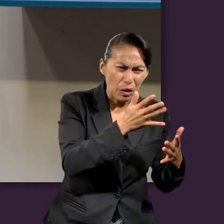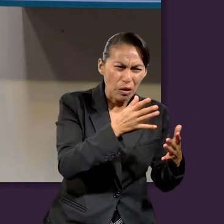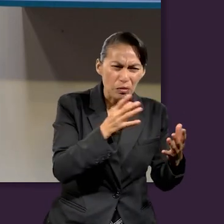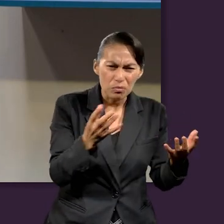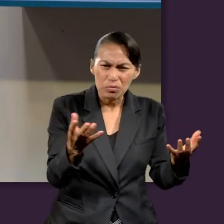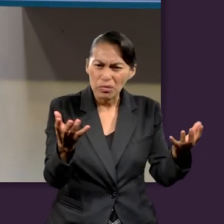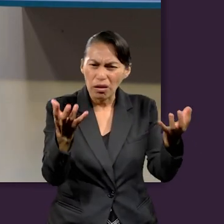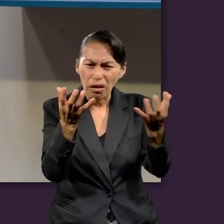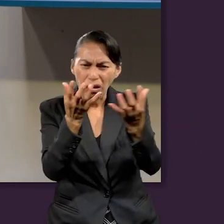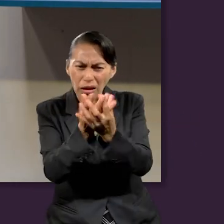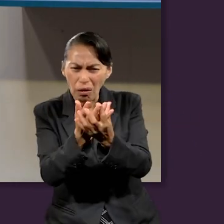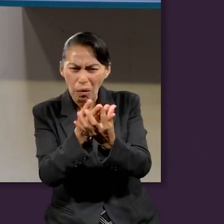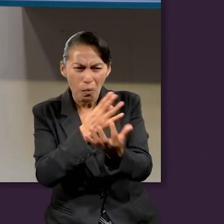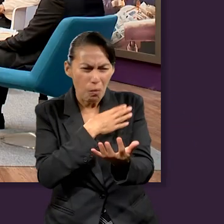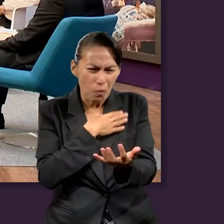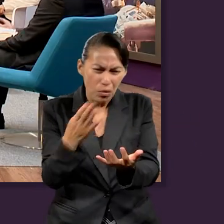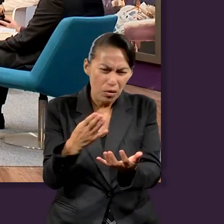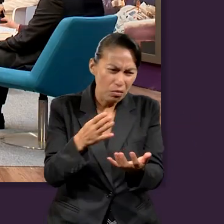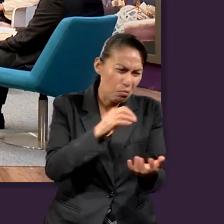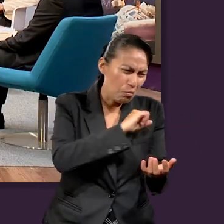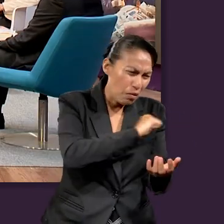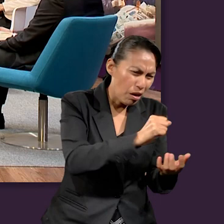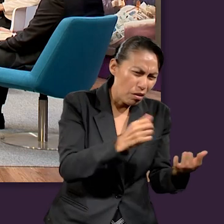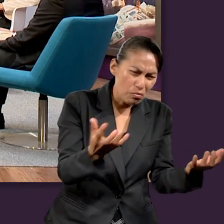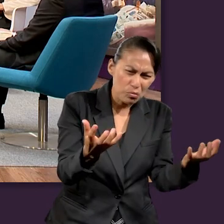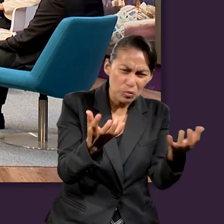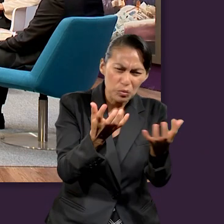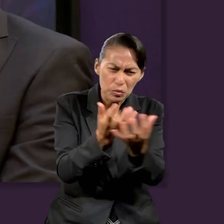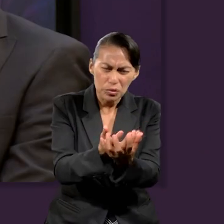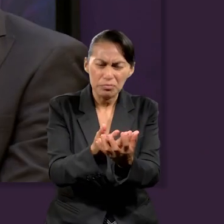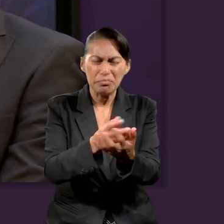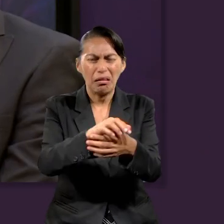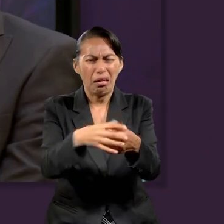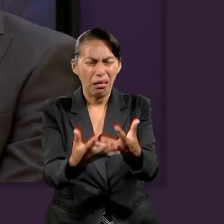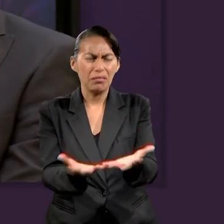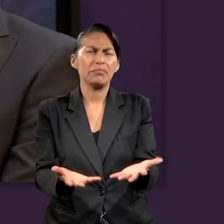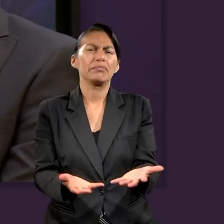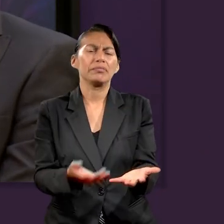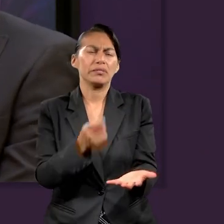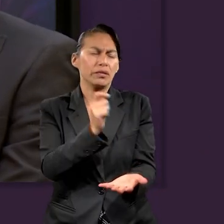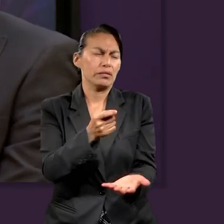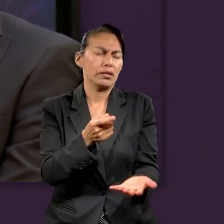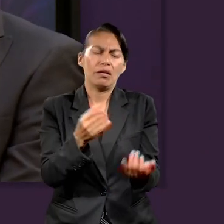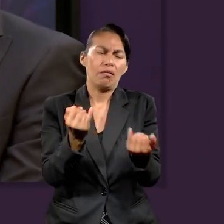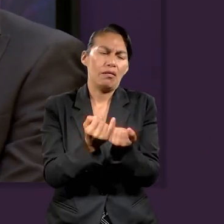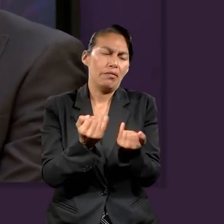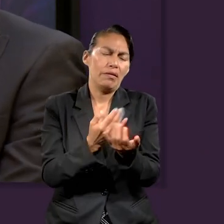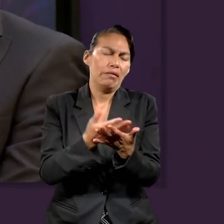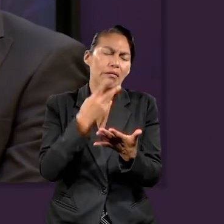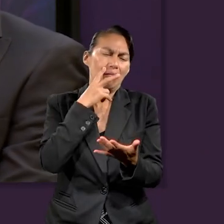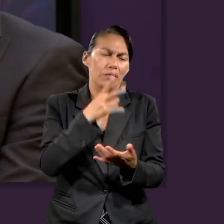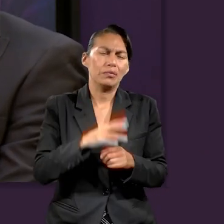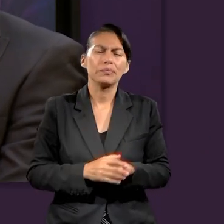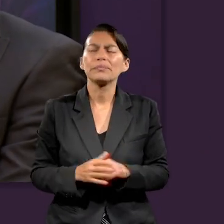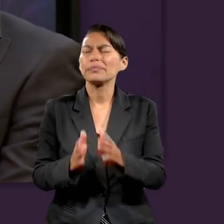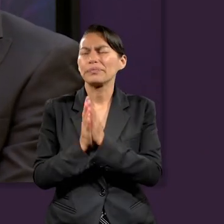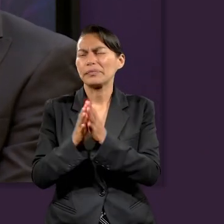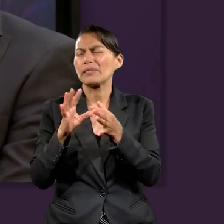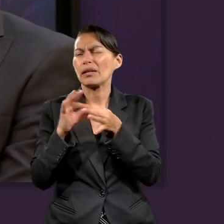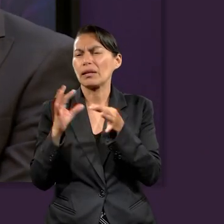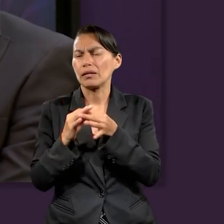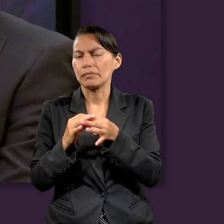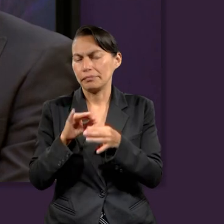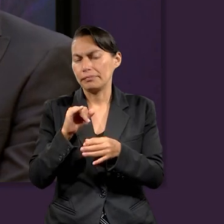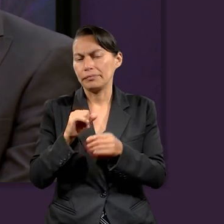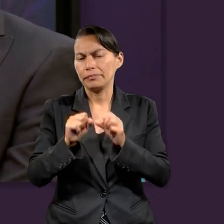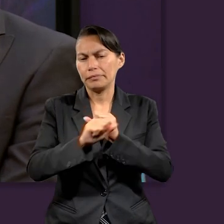André, coméntanos un poquito acerca de esto. Sí, de hecho, es algo que está profetizado y de hecho lo vimos en todas las imágenes que habíamos visto